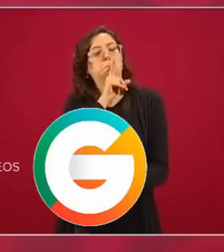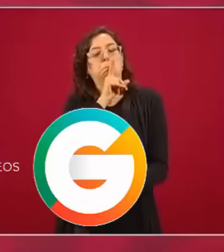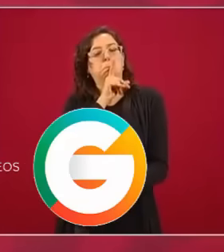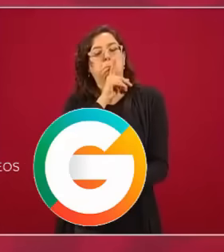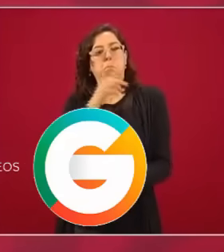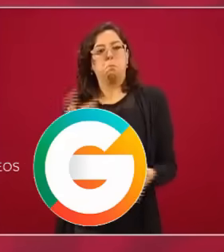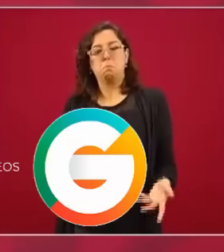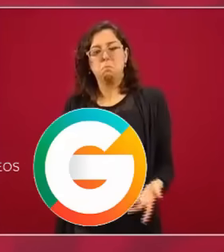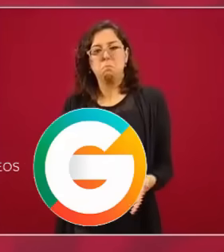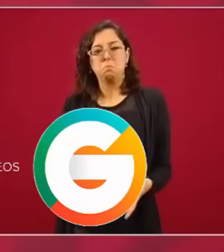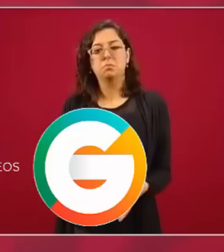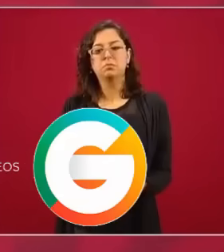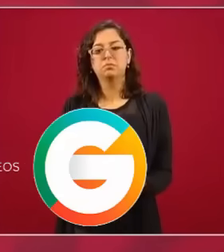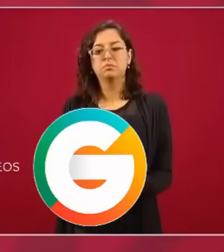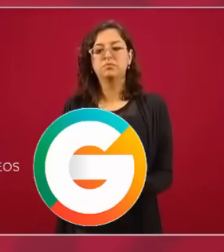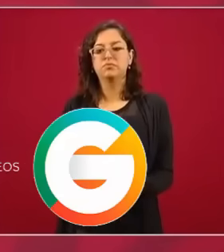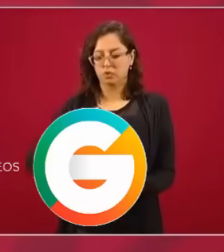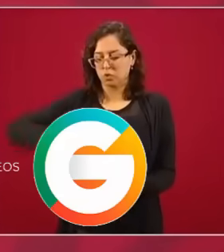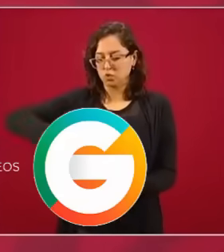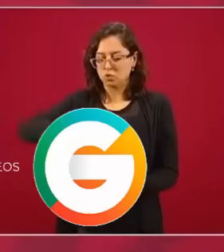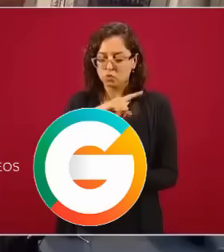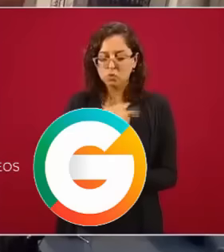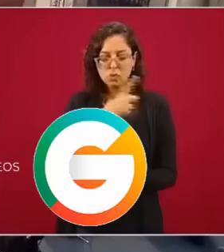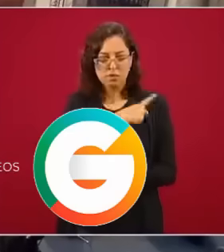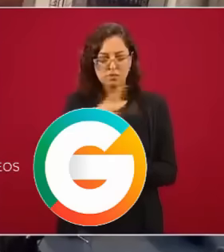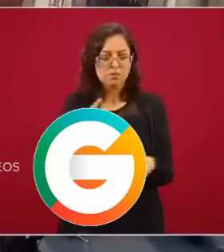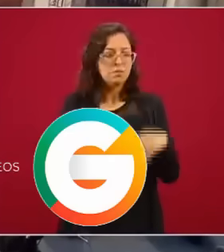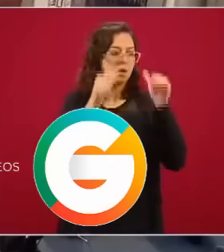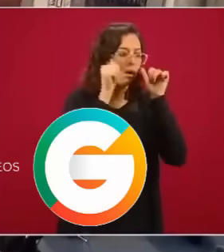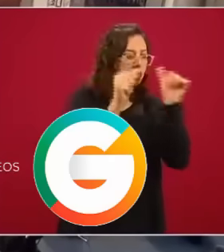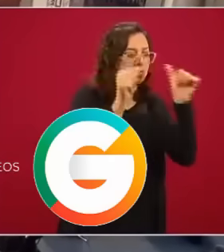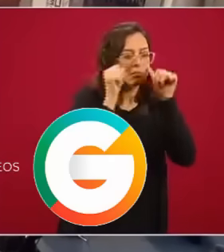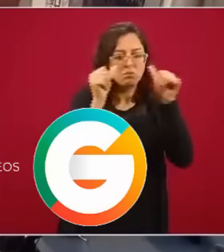responsables, pero no somos